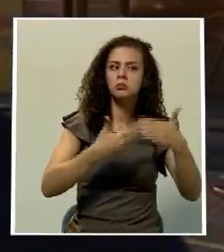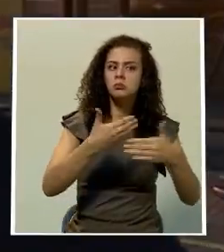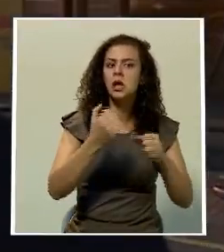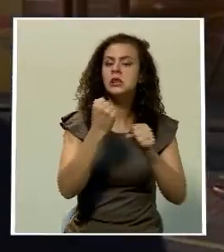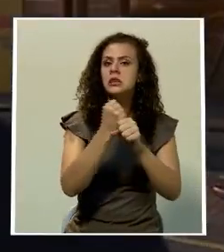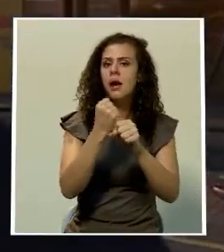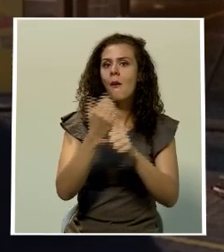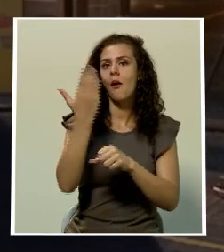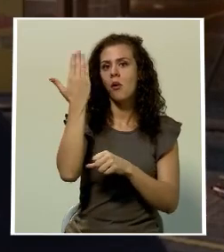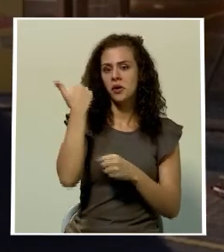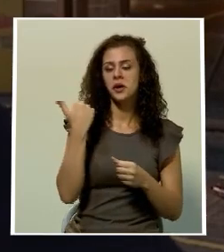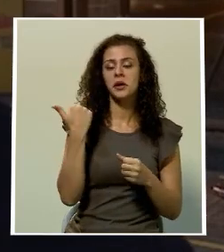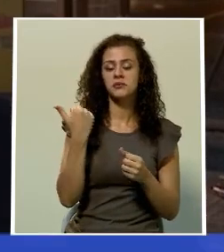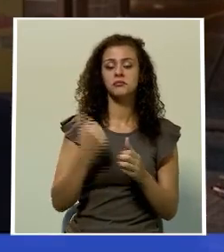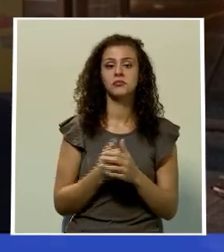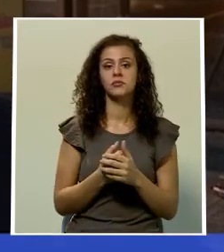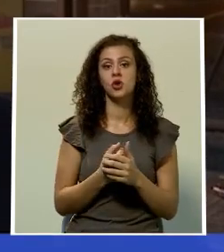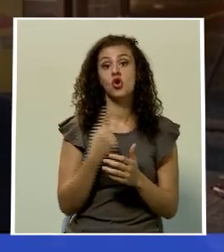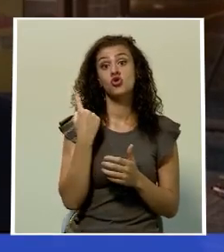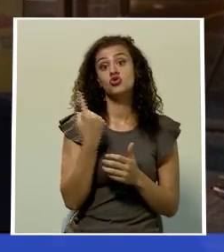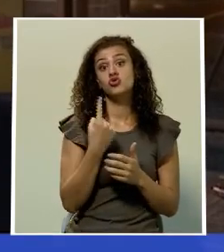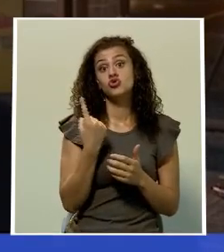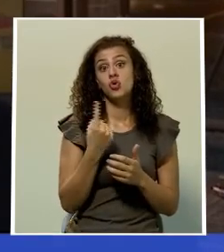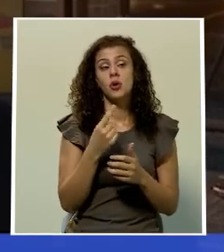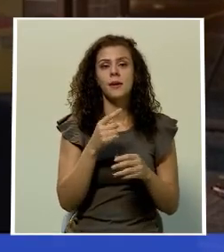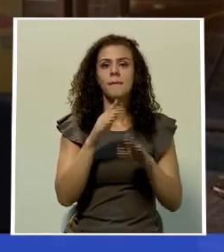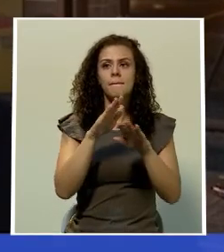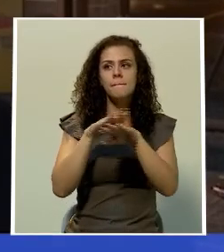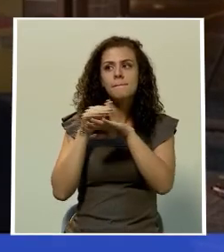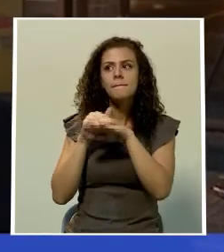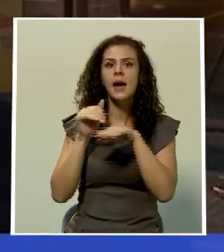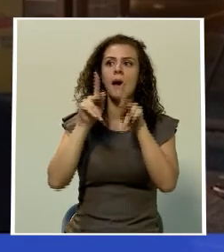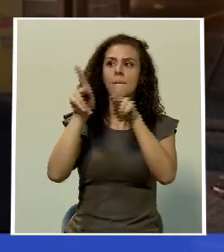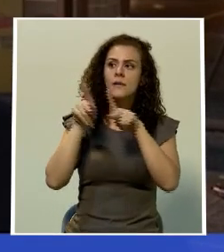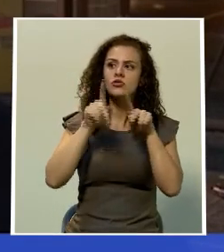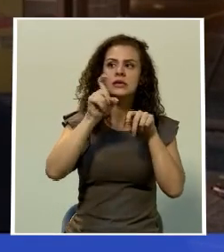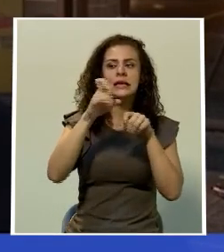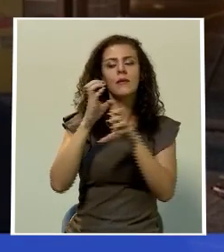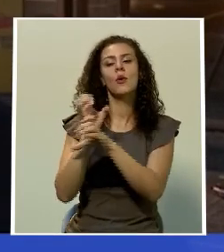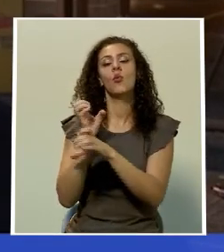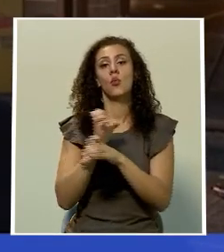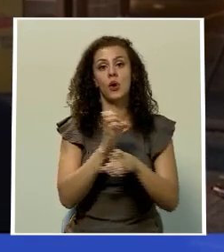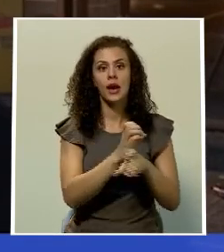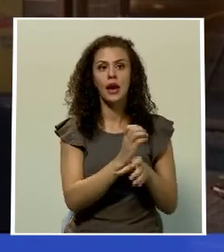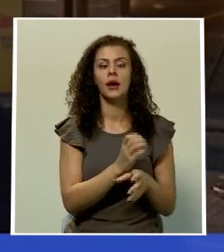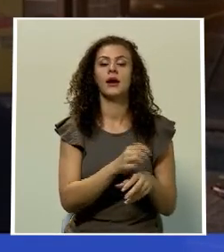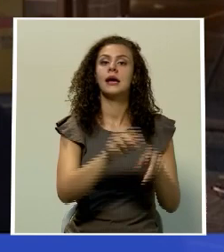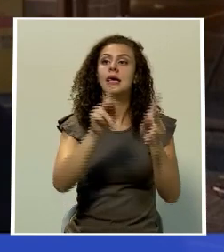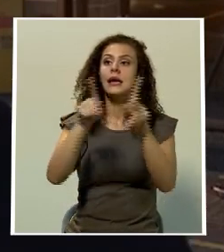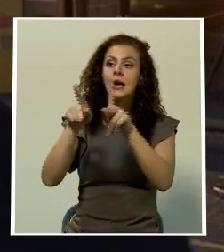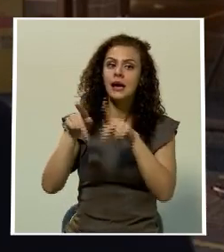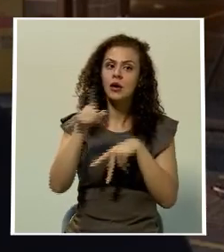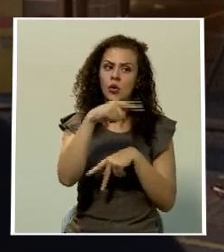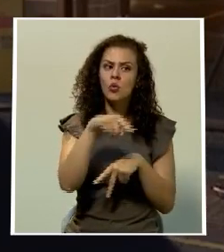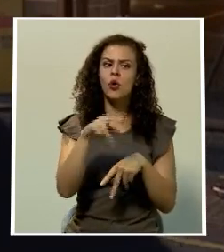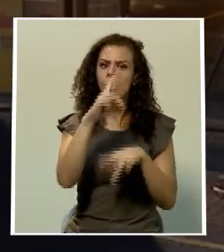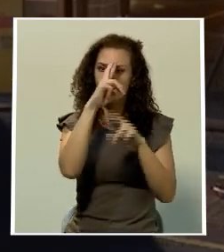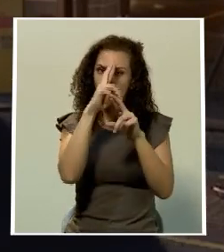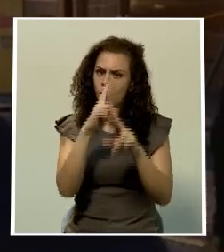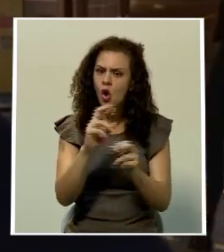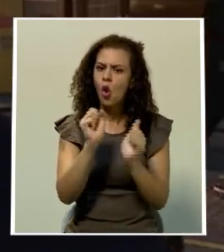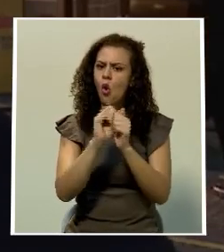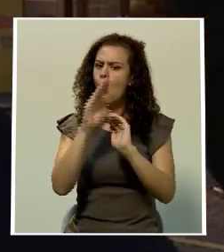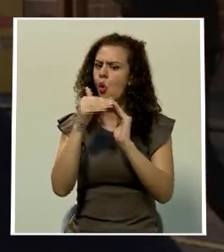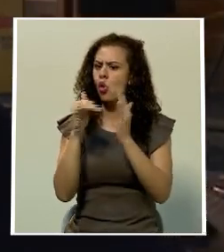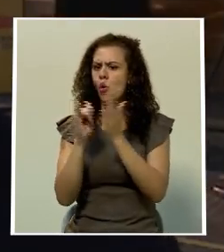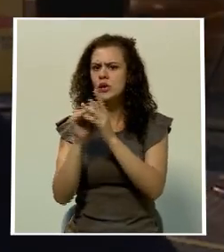trabajo de antes, ¿ya? Solo esperamos que la gente se cuide, que la gente sea respetuosa